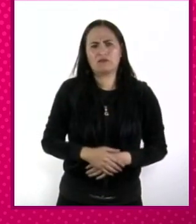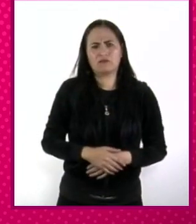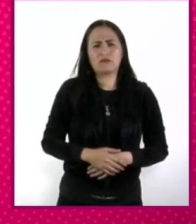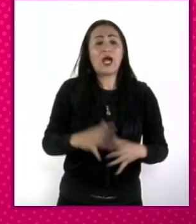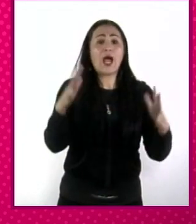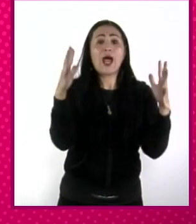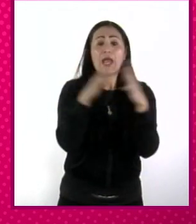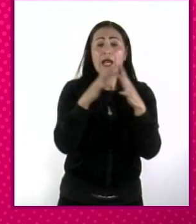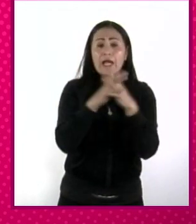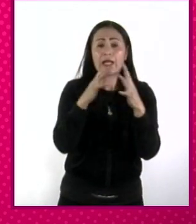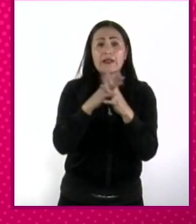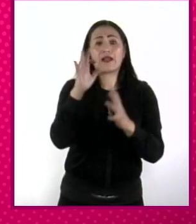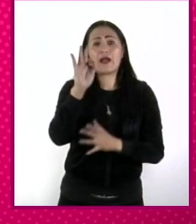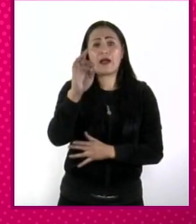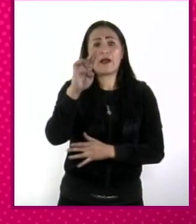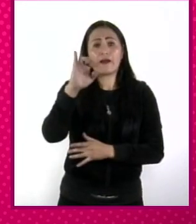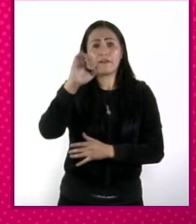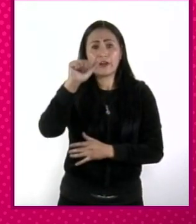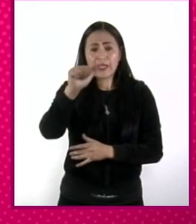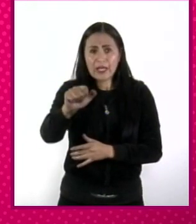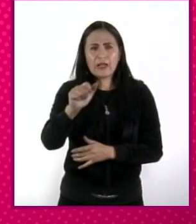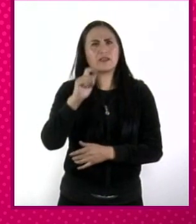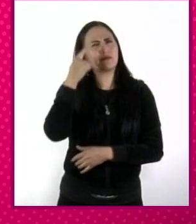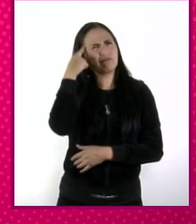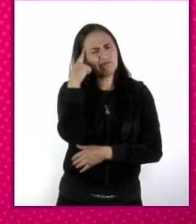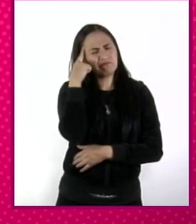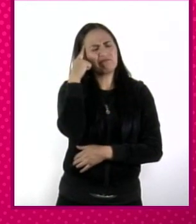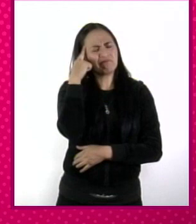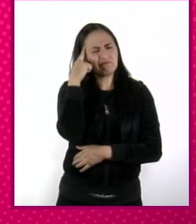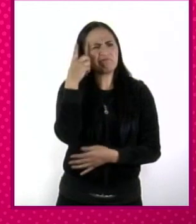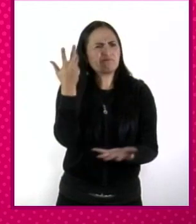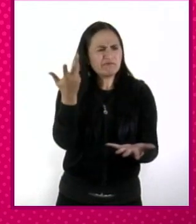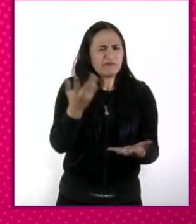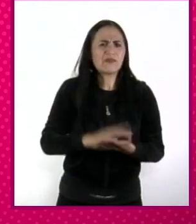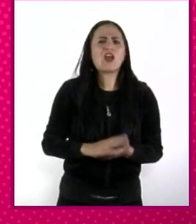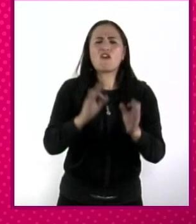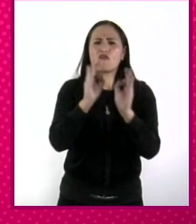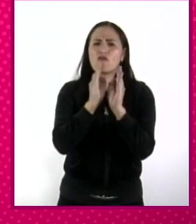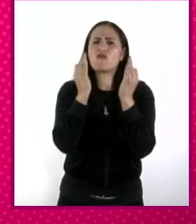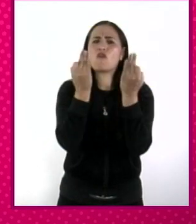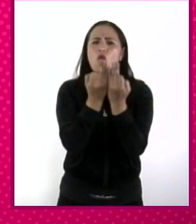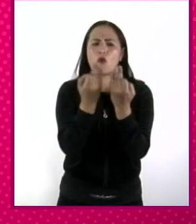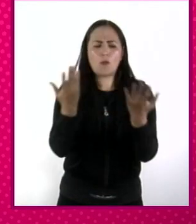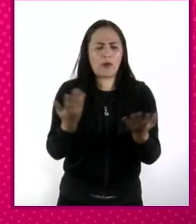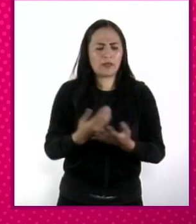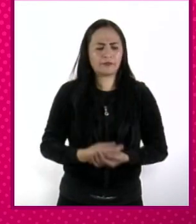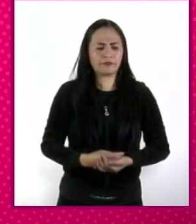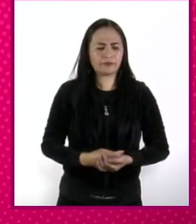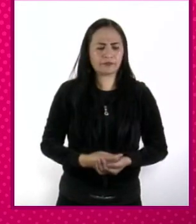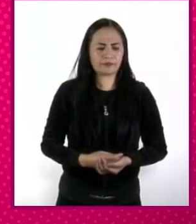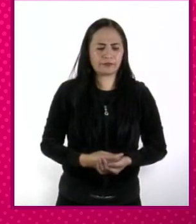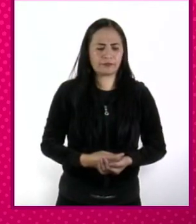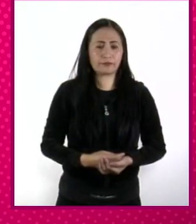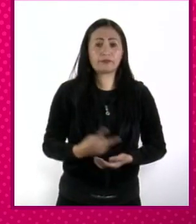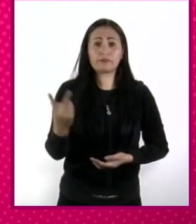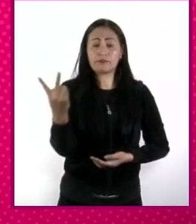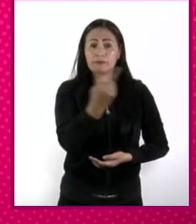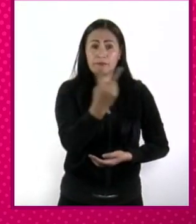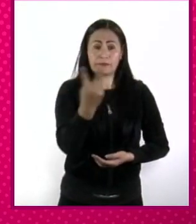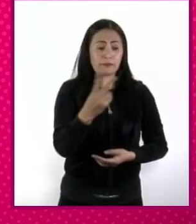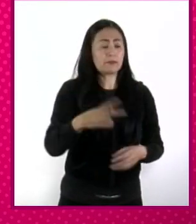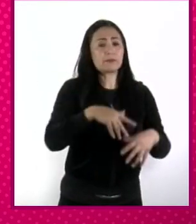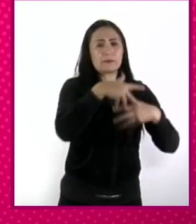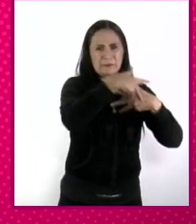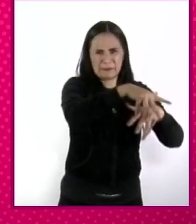especie de retórica, de mecanismo para obligar a estos